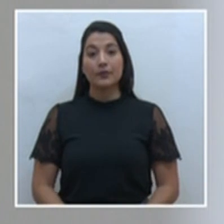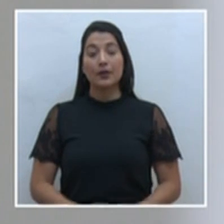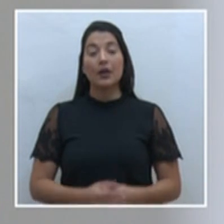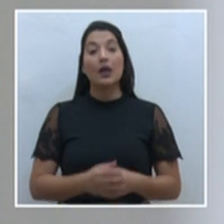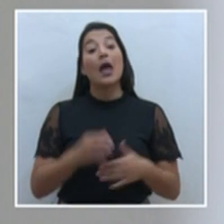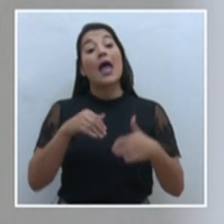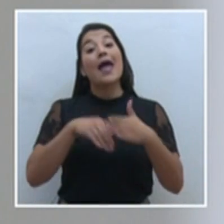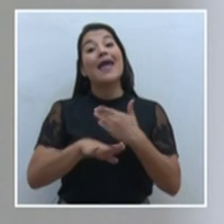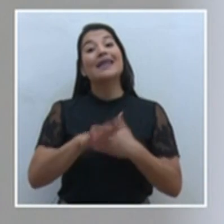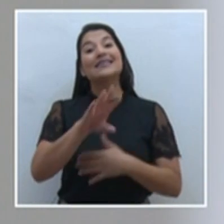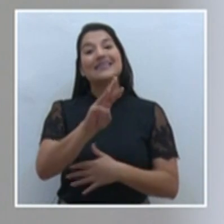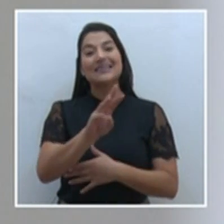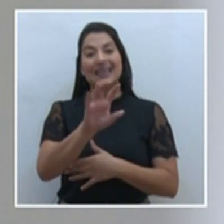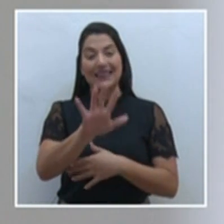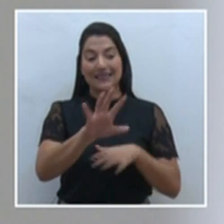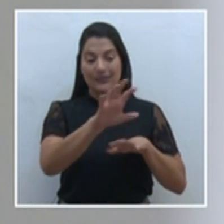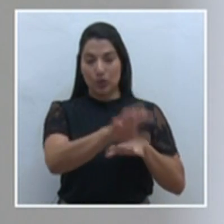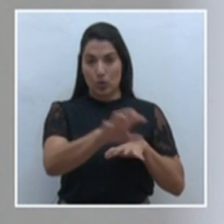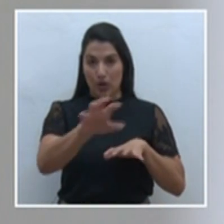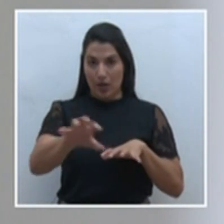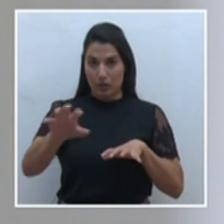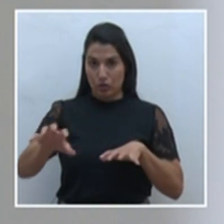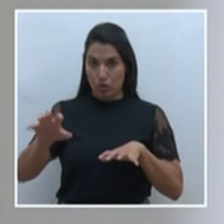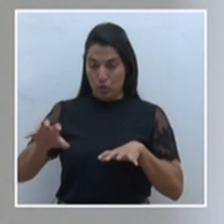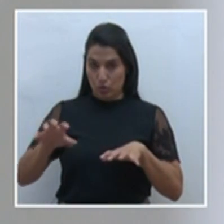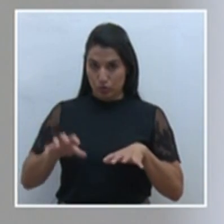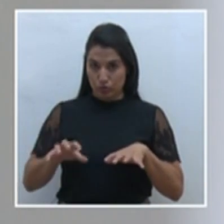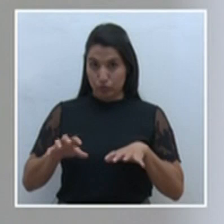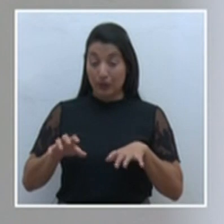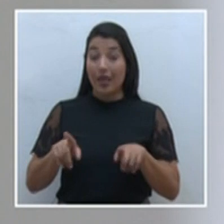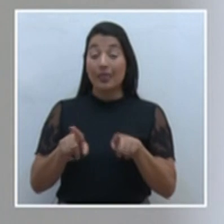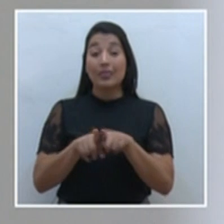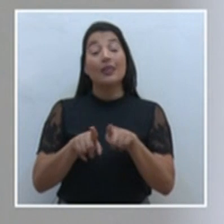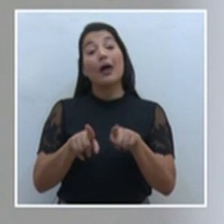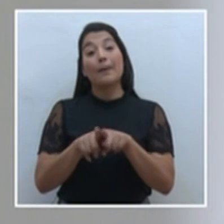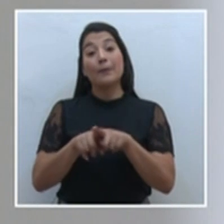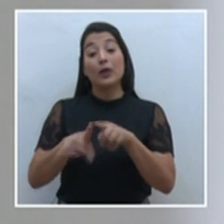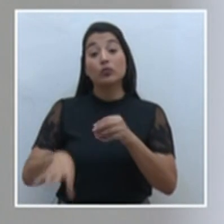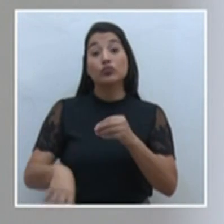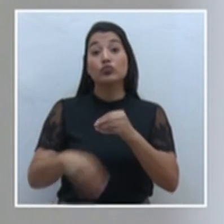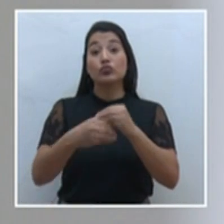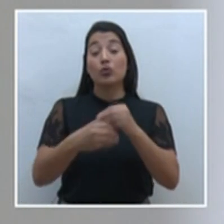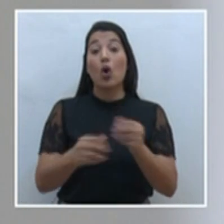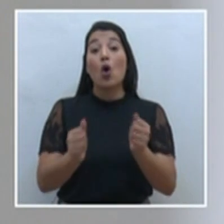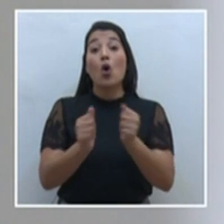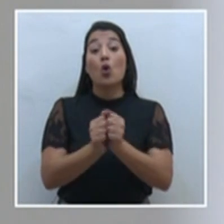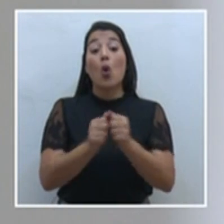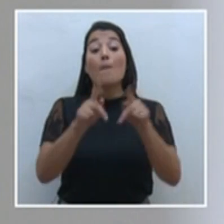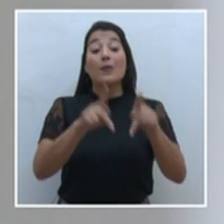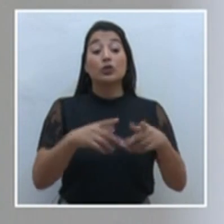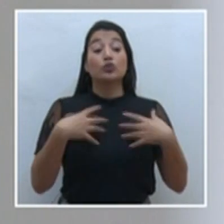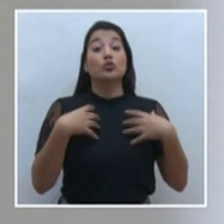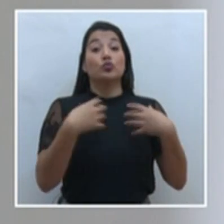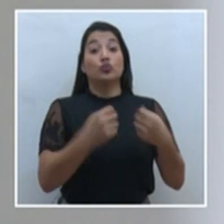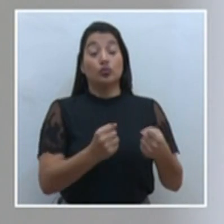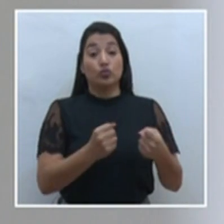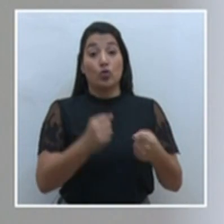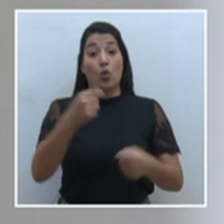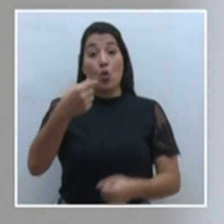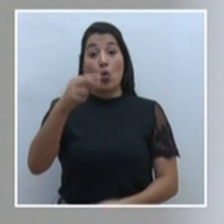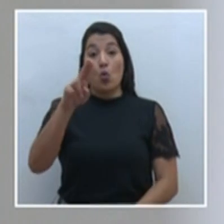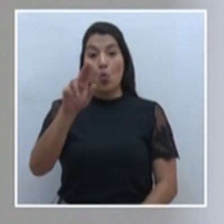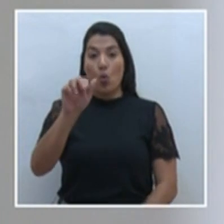distribuidos en 65 cantones. Se suma a la lista de cantones con casos recuperados el cantón de